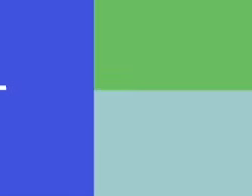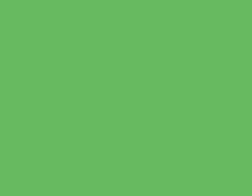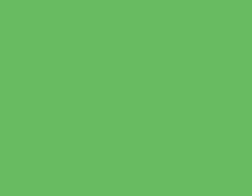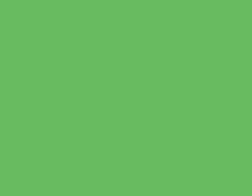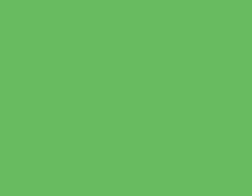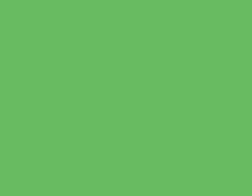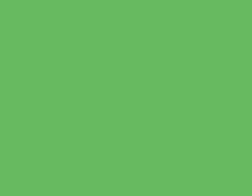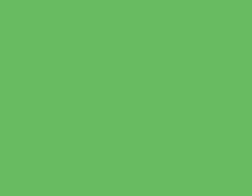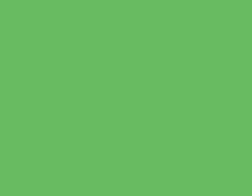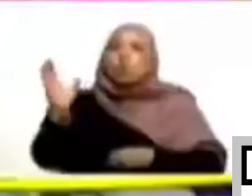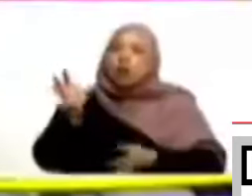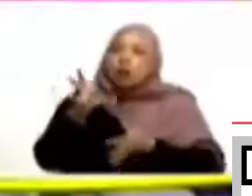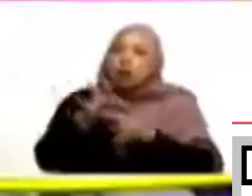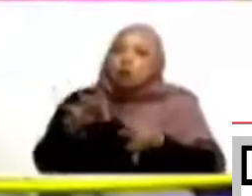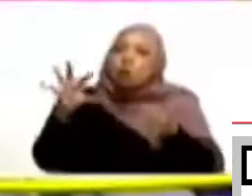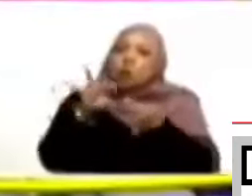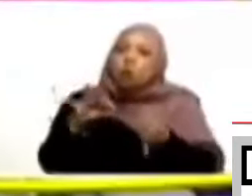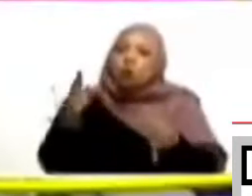laiguana.tv.